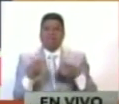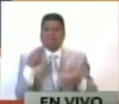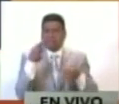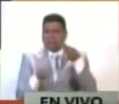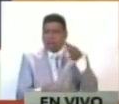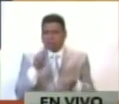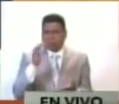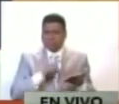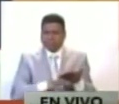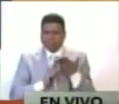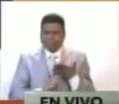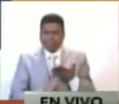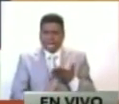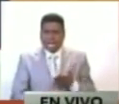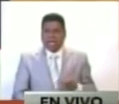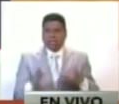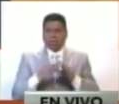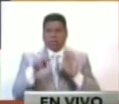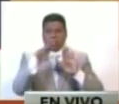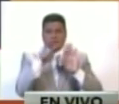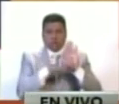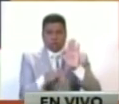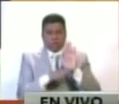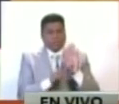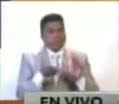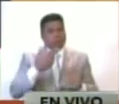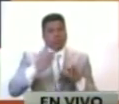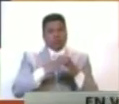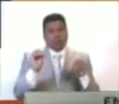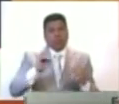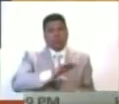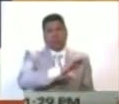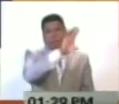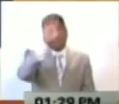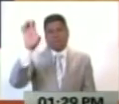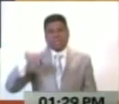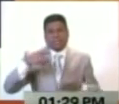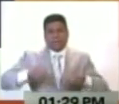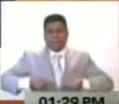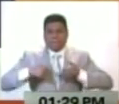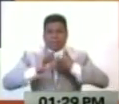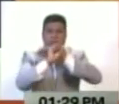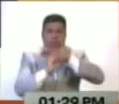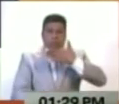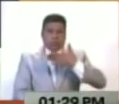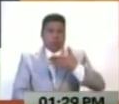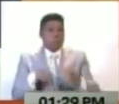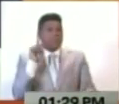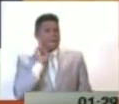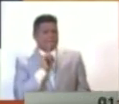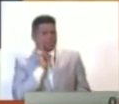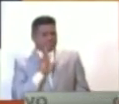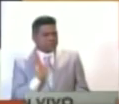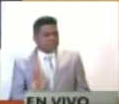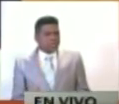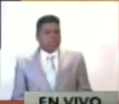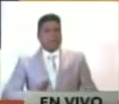dando sobre el acervo normativo de todos nuestros países en el Mercosur es una falacia para